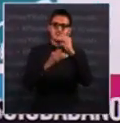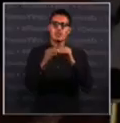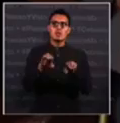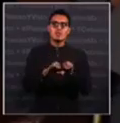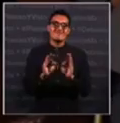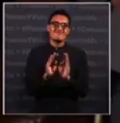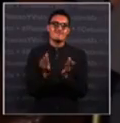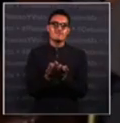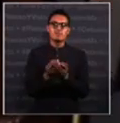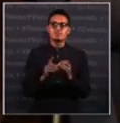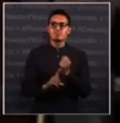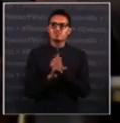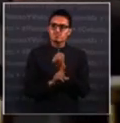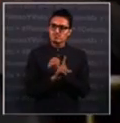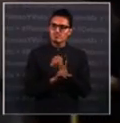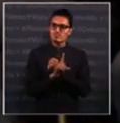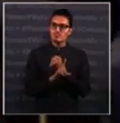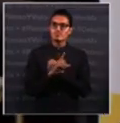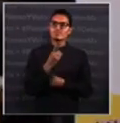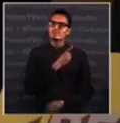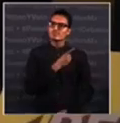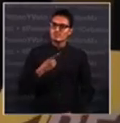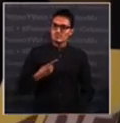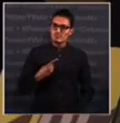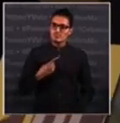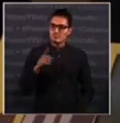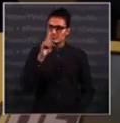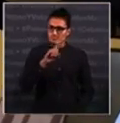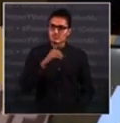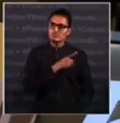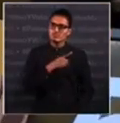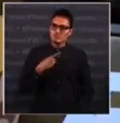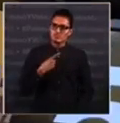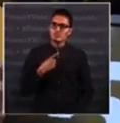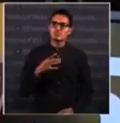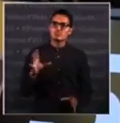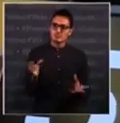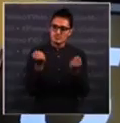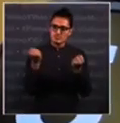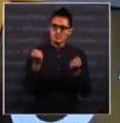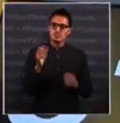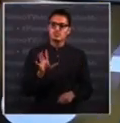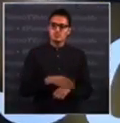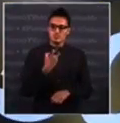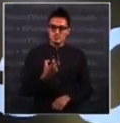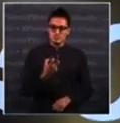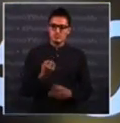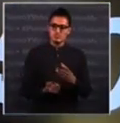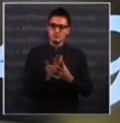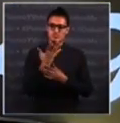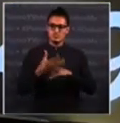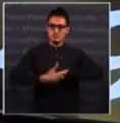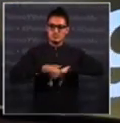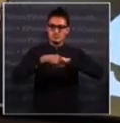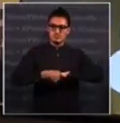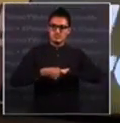mayor problemática y se requiere atender. Por eso Nueva Alianza, a través de esta propuesta, es